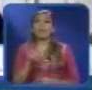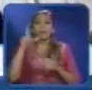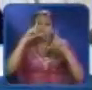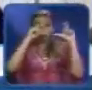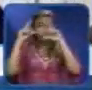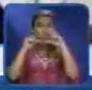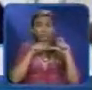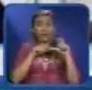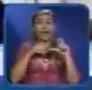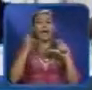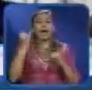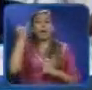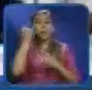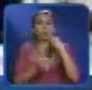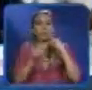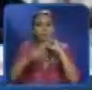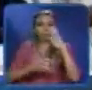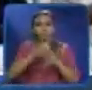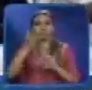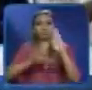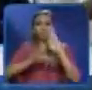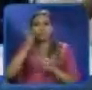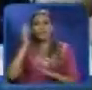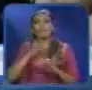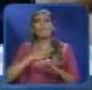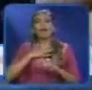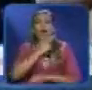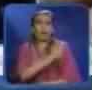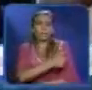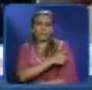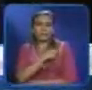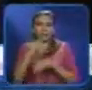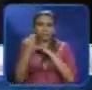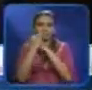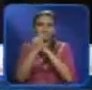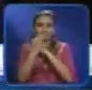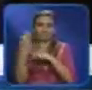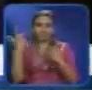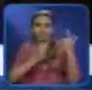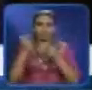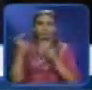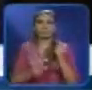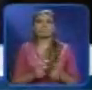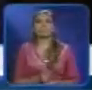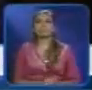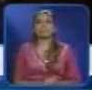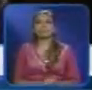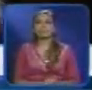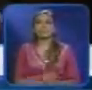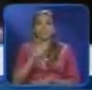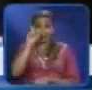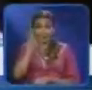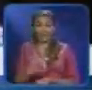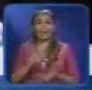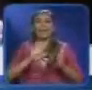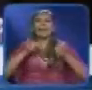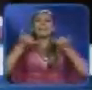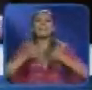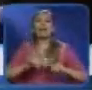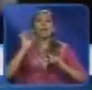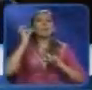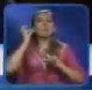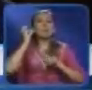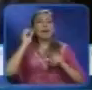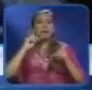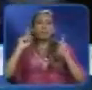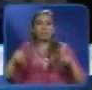capta una de las últimas salidas del hospital en el que se le realizó el tratamiento. Patrick Swayze era hijo de una coreógrafa y